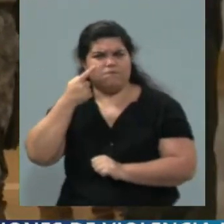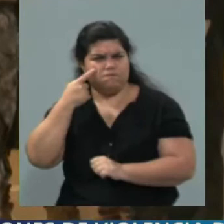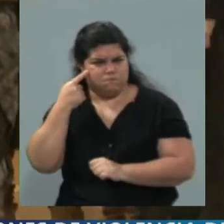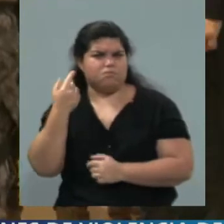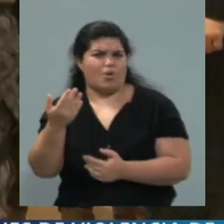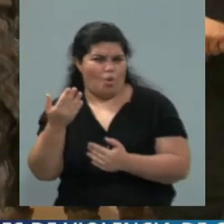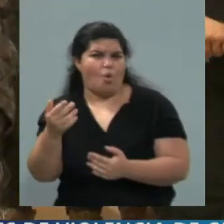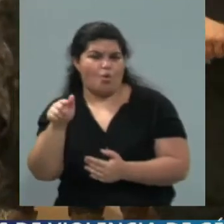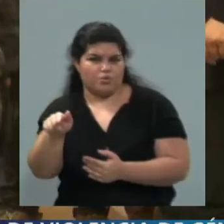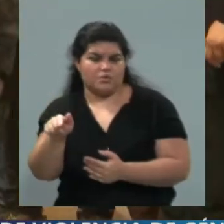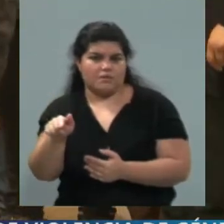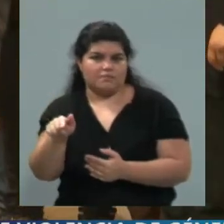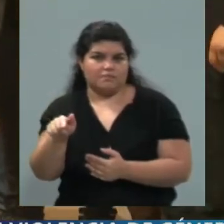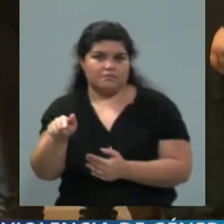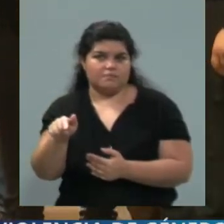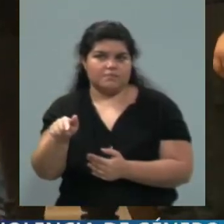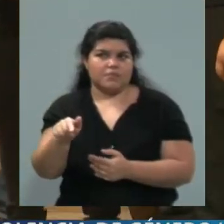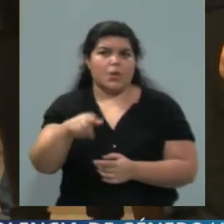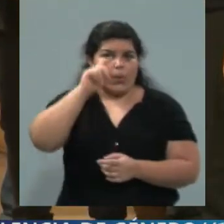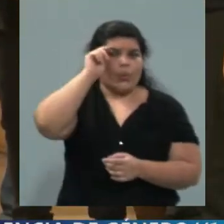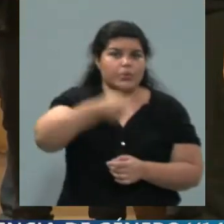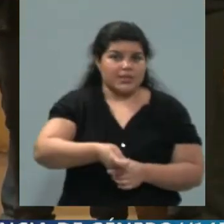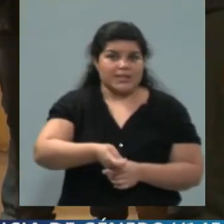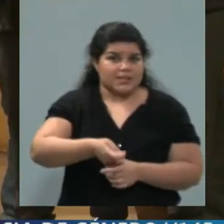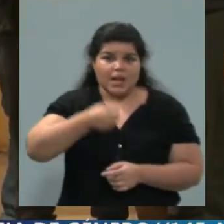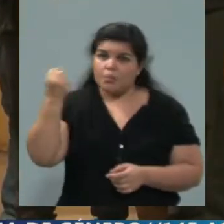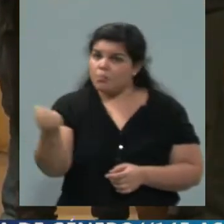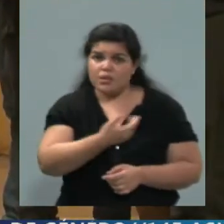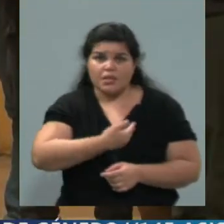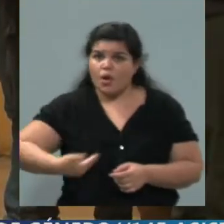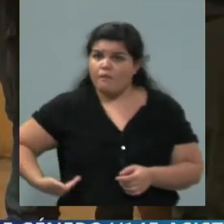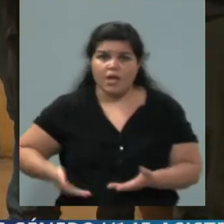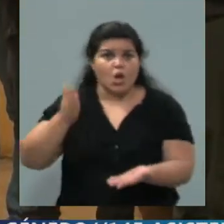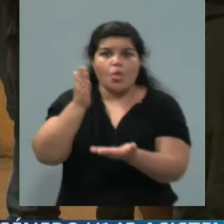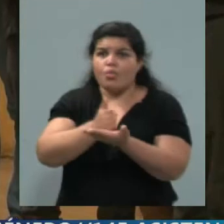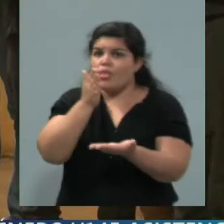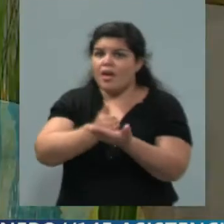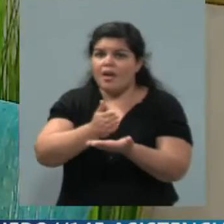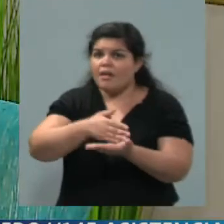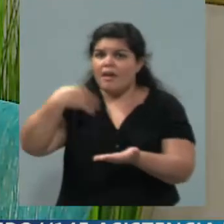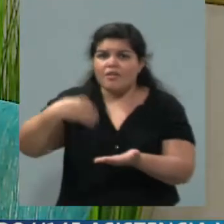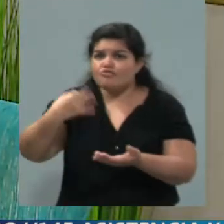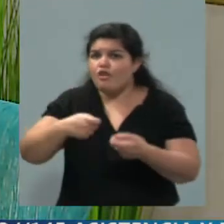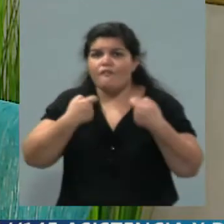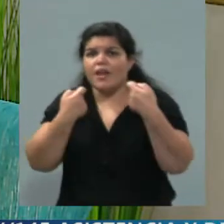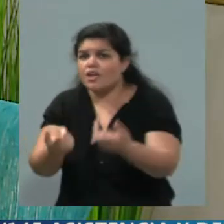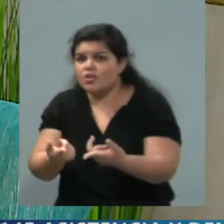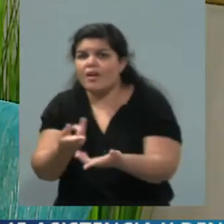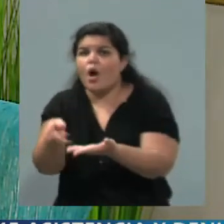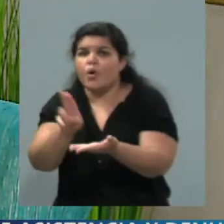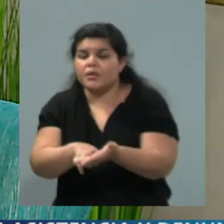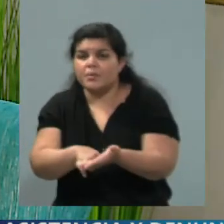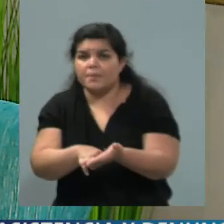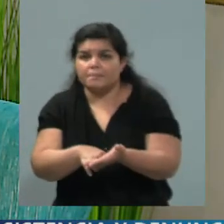Tal cual. Y la justicia y el Estado debe restituir derechos. Es sumamente necesario. Alejandra, muchísimas gracias por